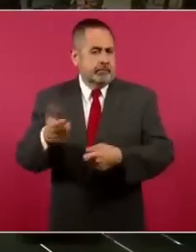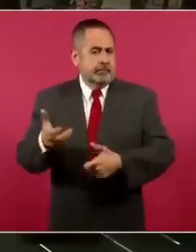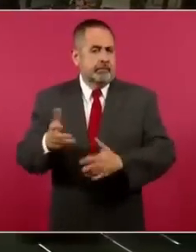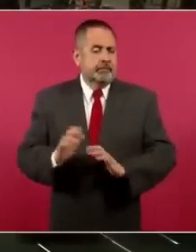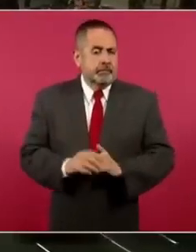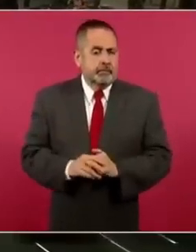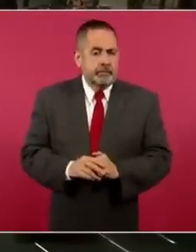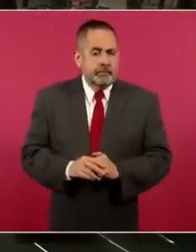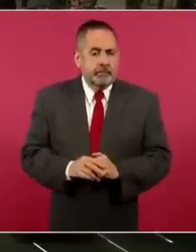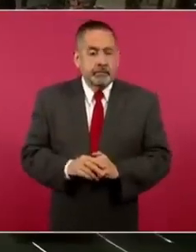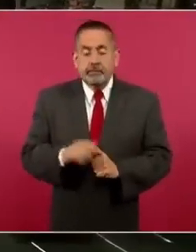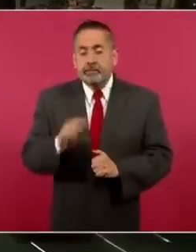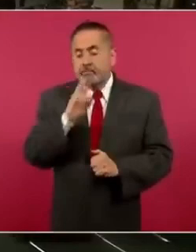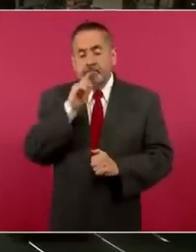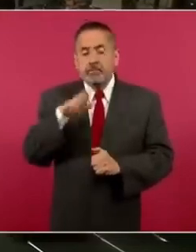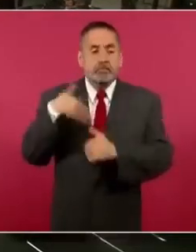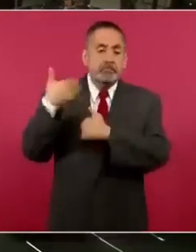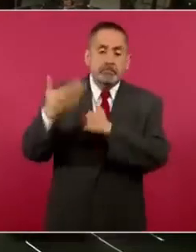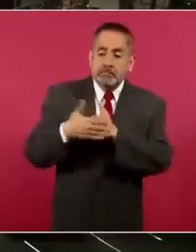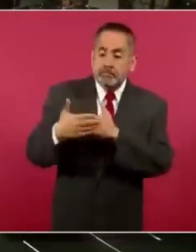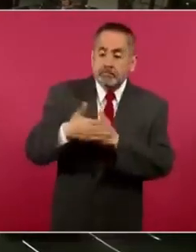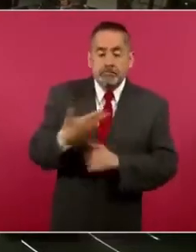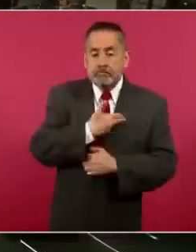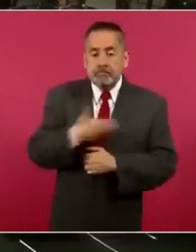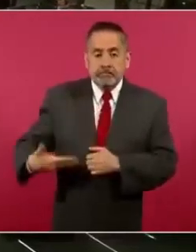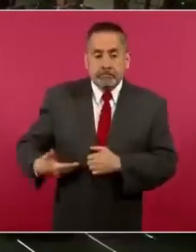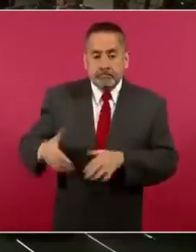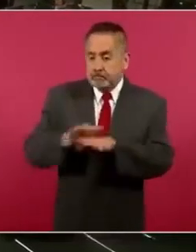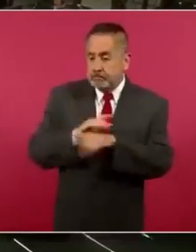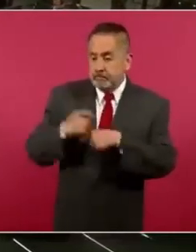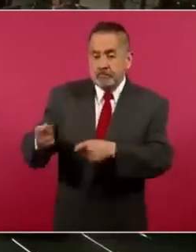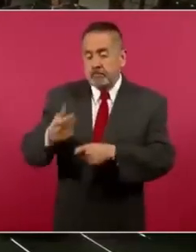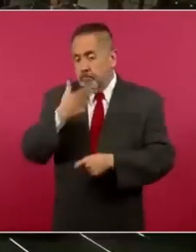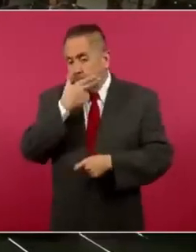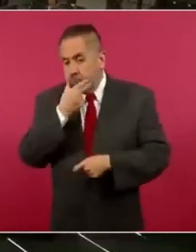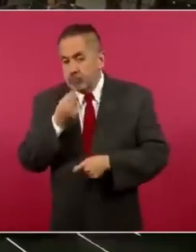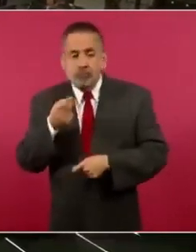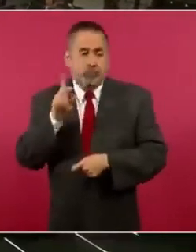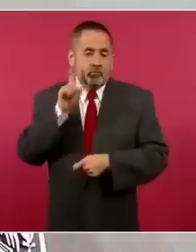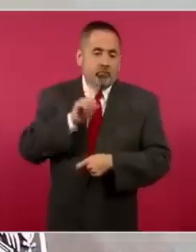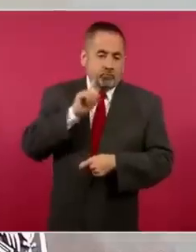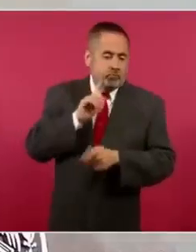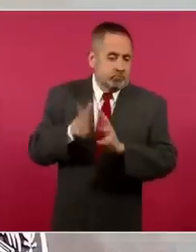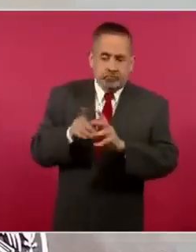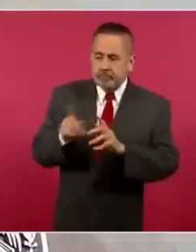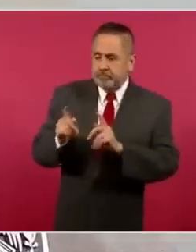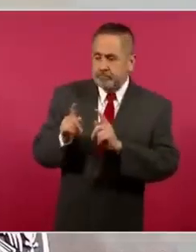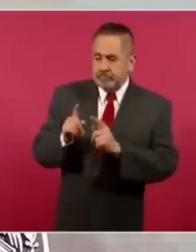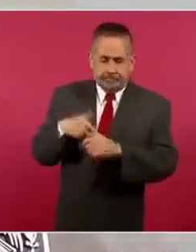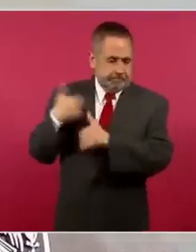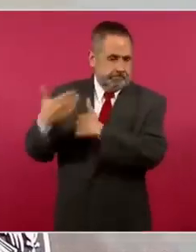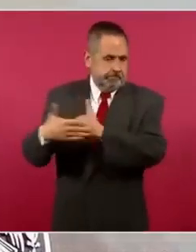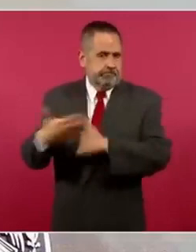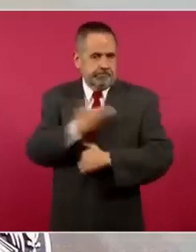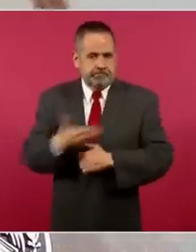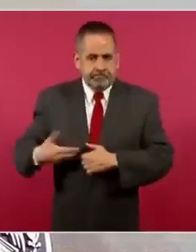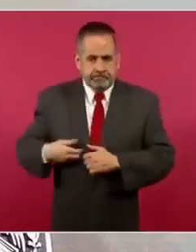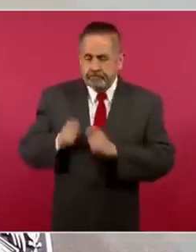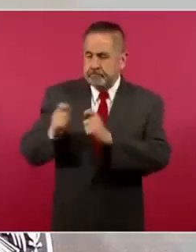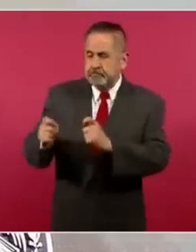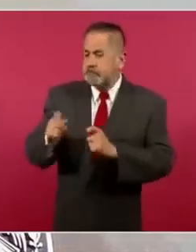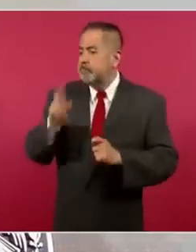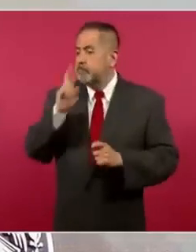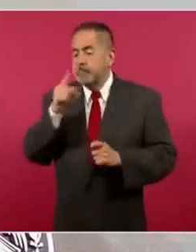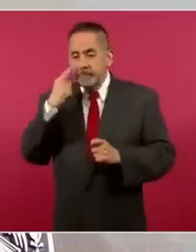quien me va a sustituir, hombre o mujer, decirle, mira,